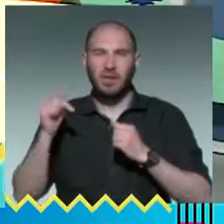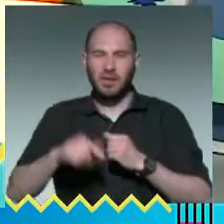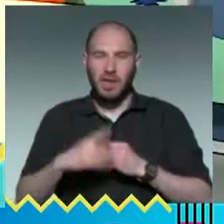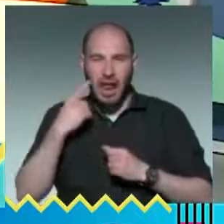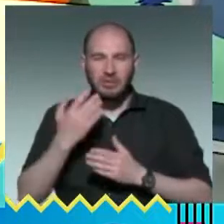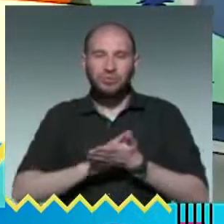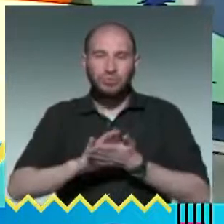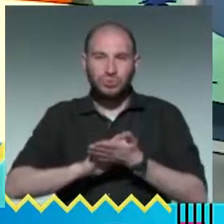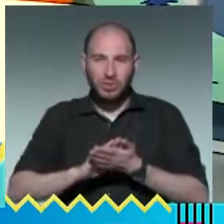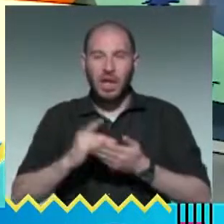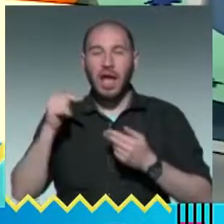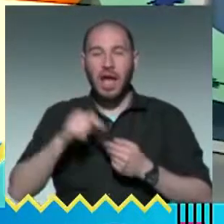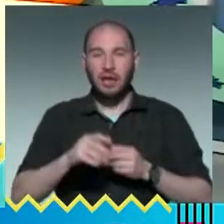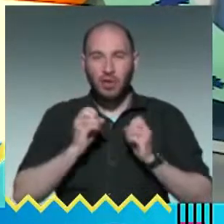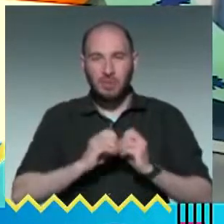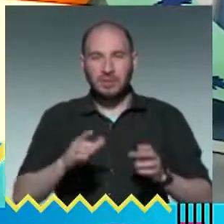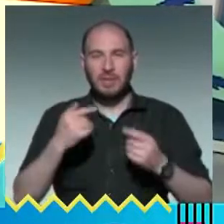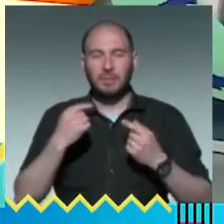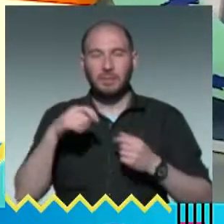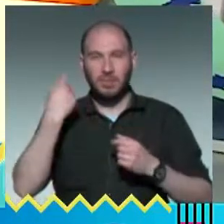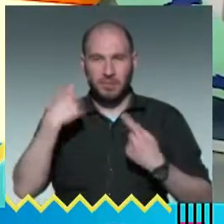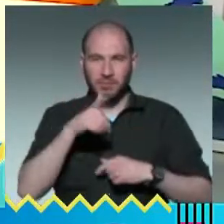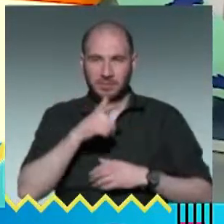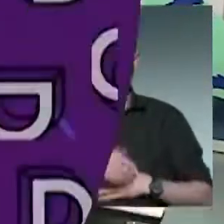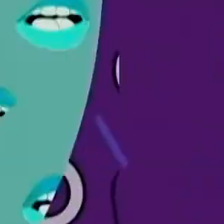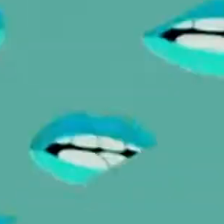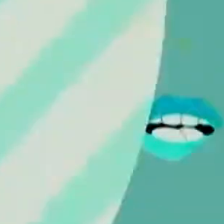de resolverlas. Vamos a empezar así nuestros Distintos Parecidos.